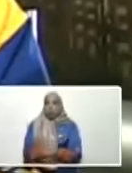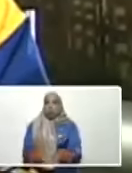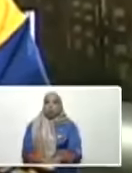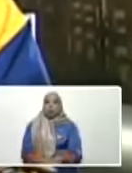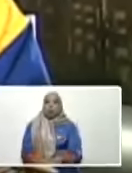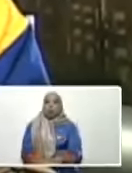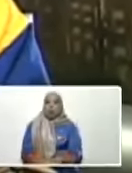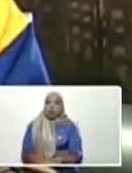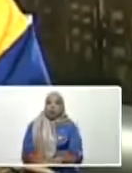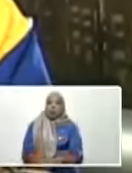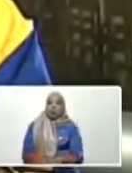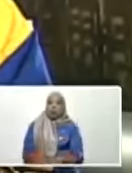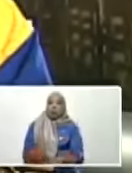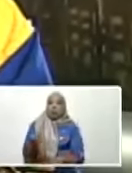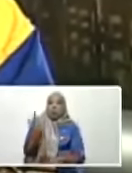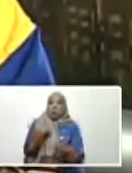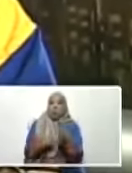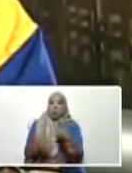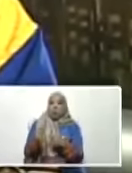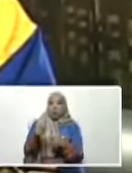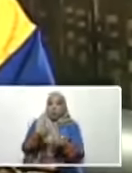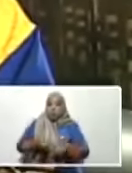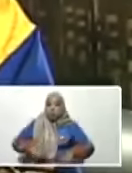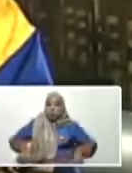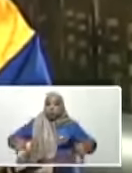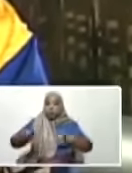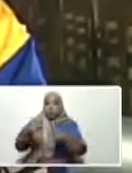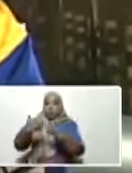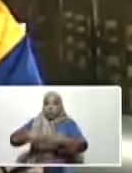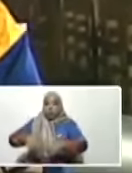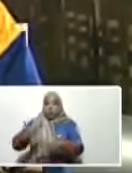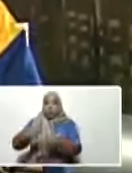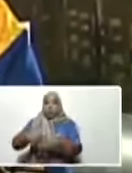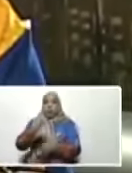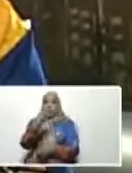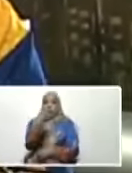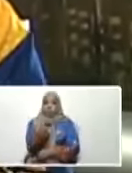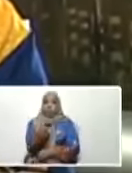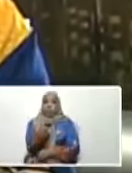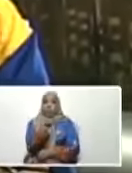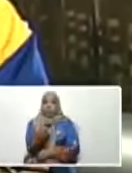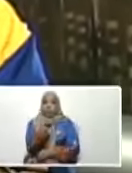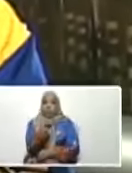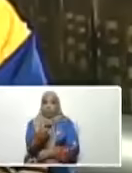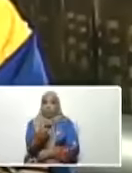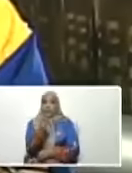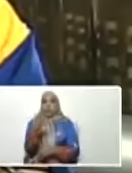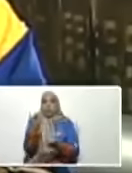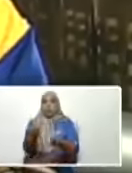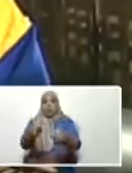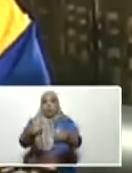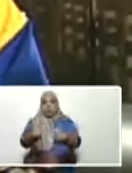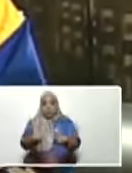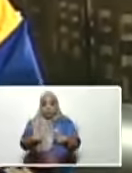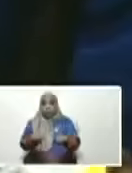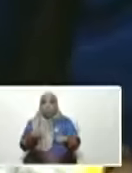El lago y la cuenca de Occidente llegaron a cero por las sanciones económicas. A